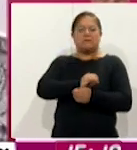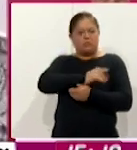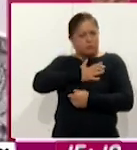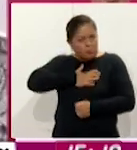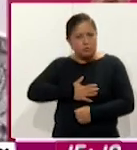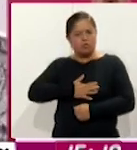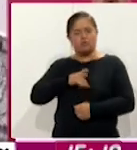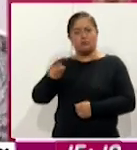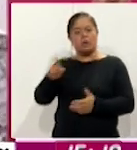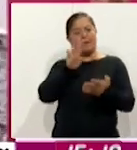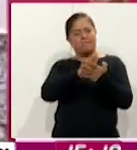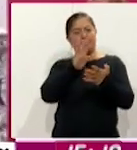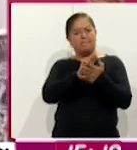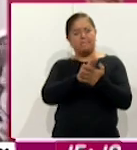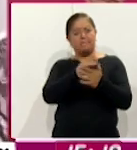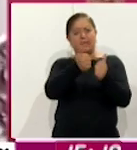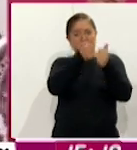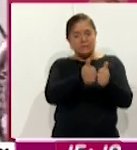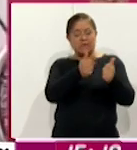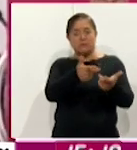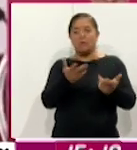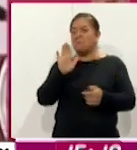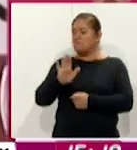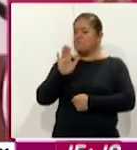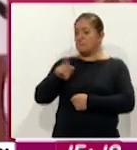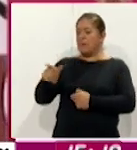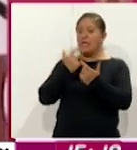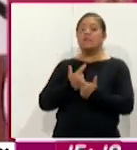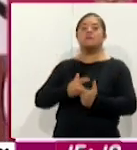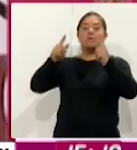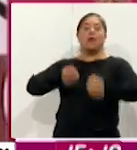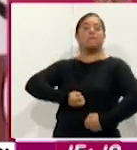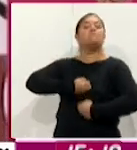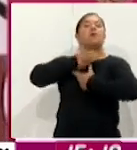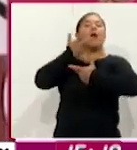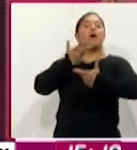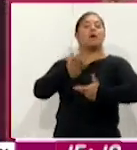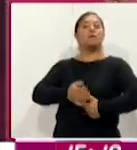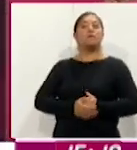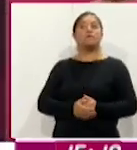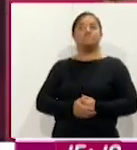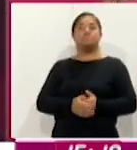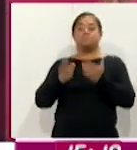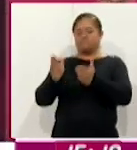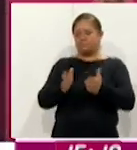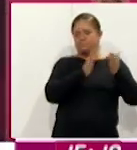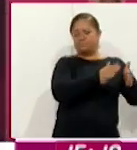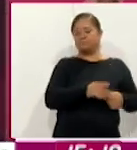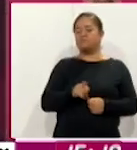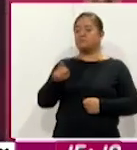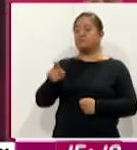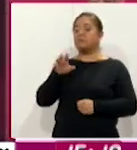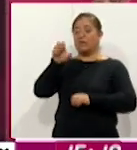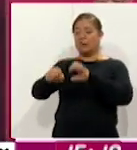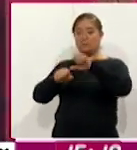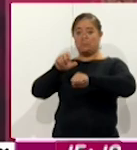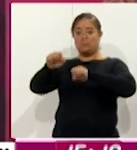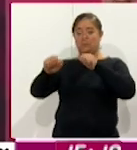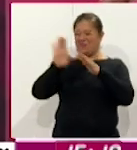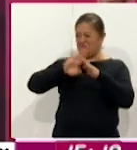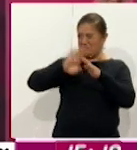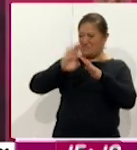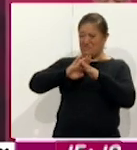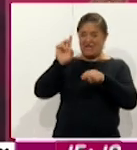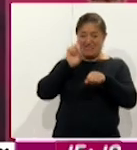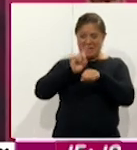en prisión, ya que era como tener en prisión a la libertad de expresión. Por otra parte, informó que las detenciones diarias de migrantes en la